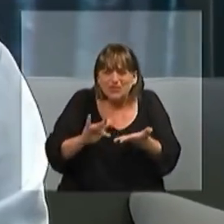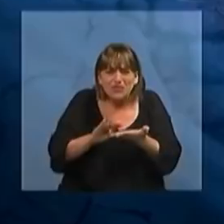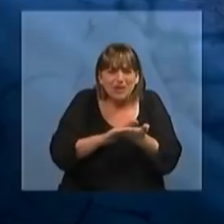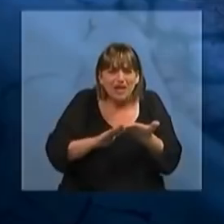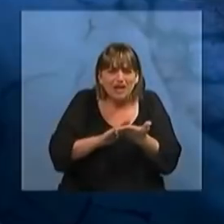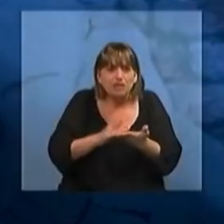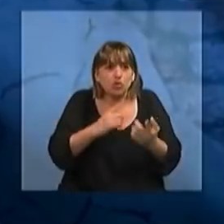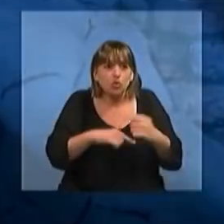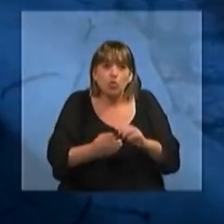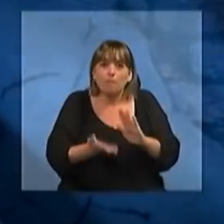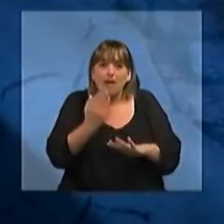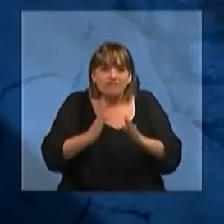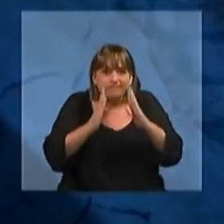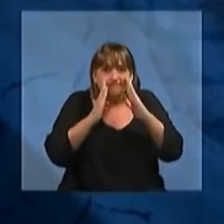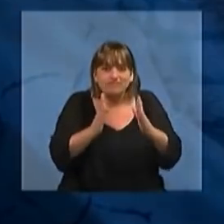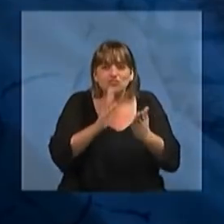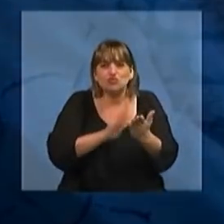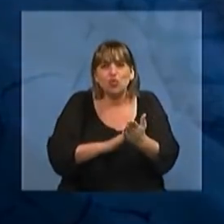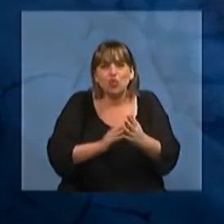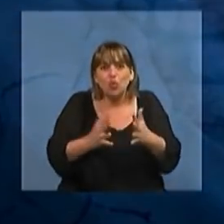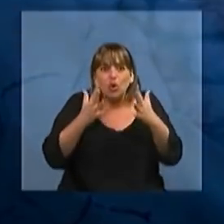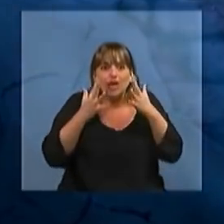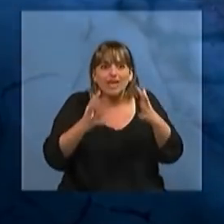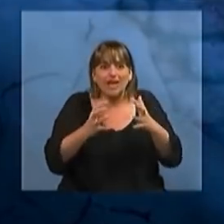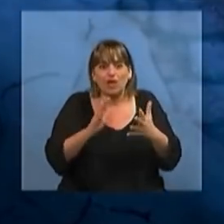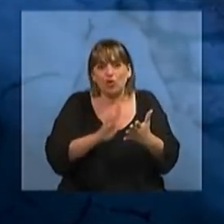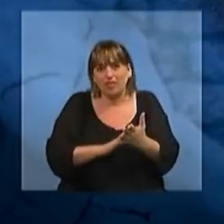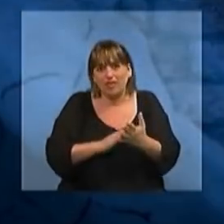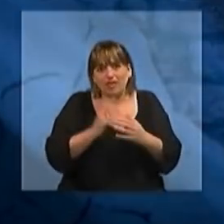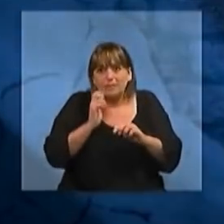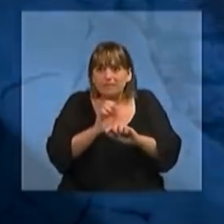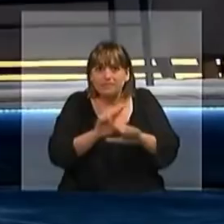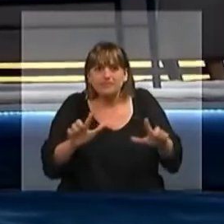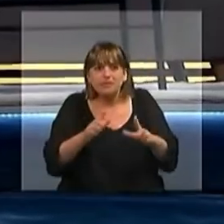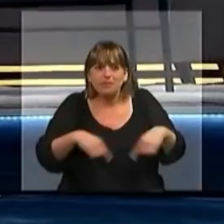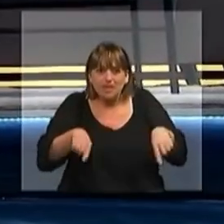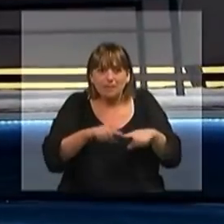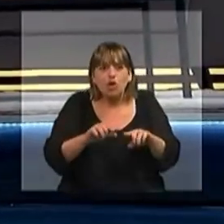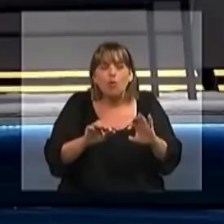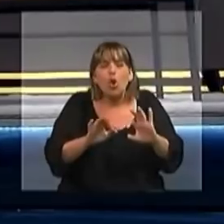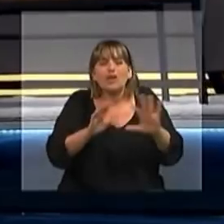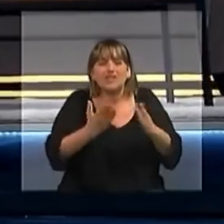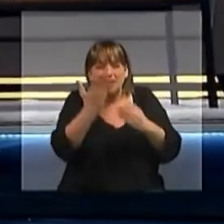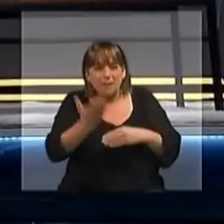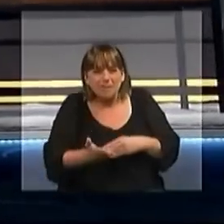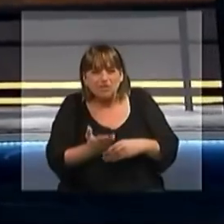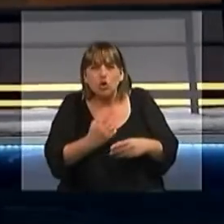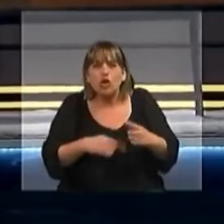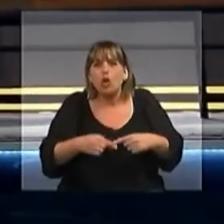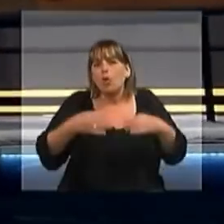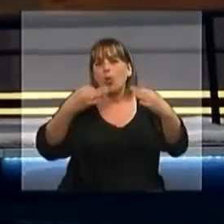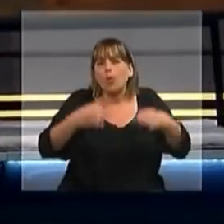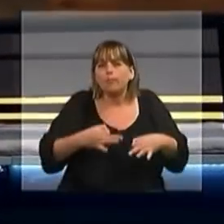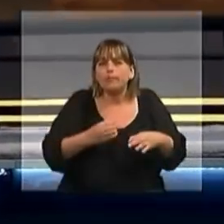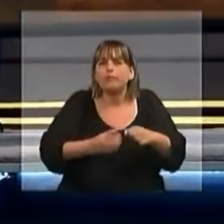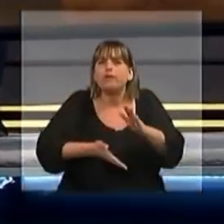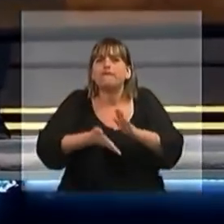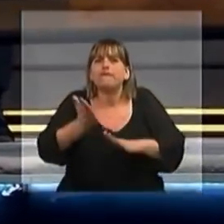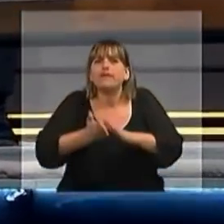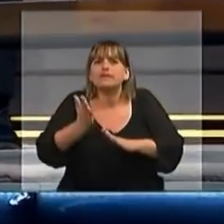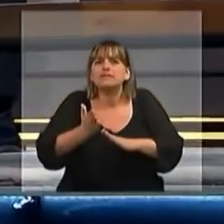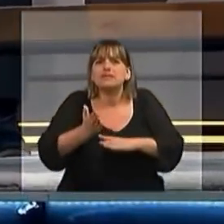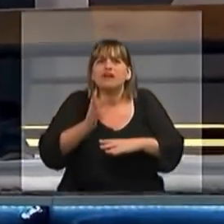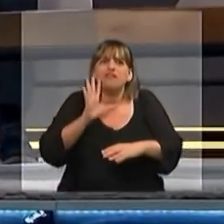sanitario, ¿no? Porque todo bien con que seas liberal, que la libertad filosóficamente, y que después cómo hacer para cumplir el hecho de que si alguien sale, cómo lo detenés y